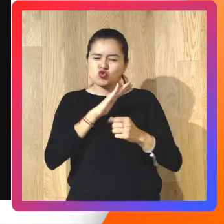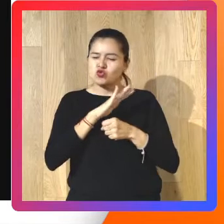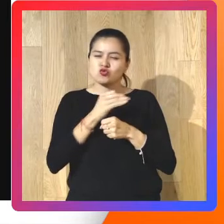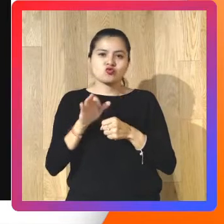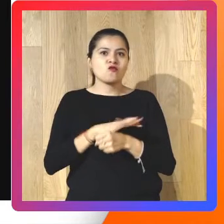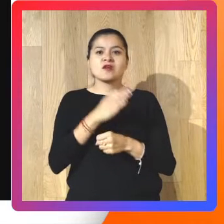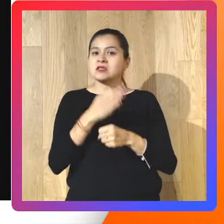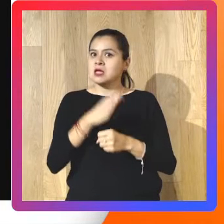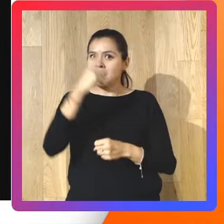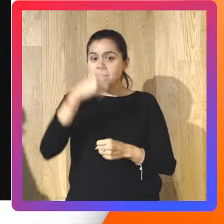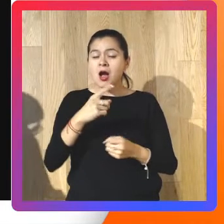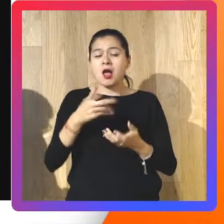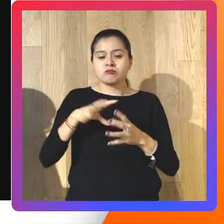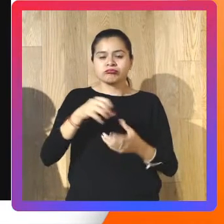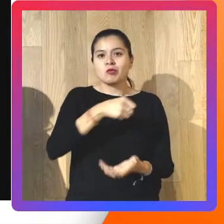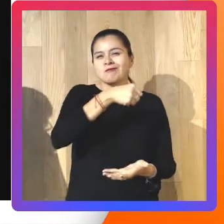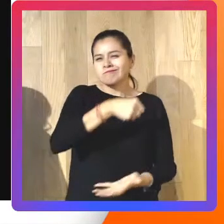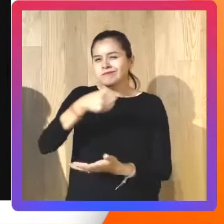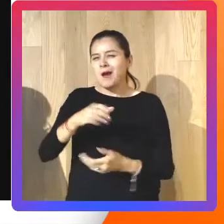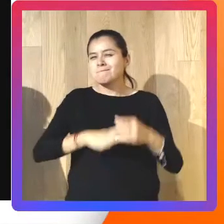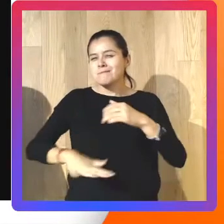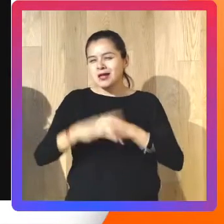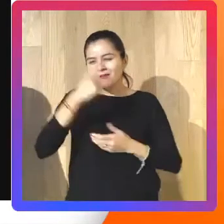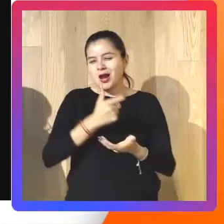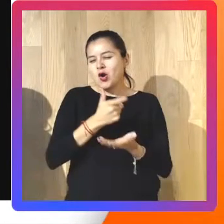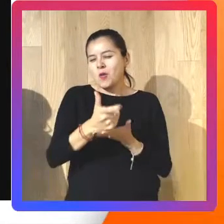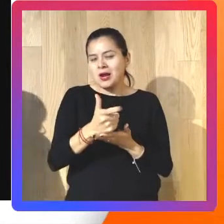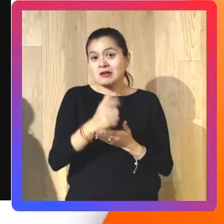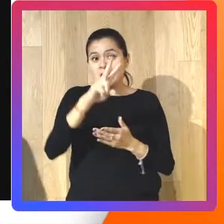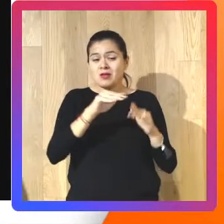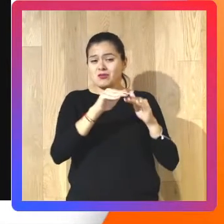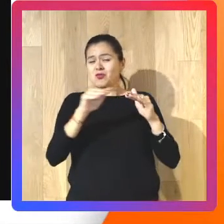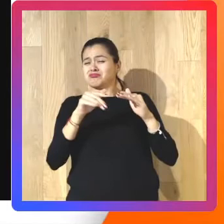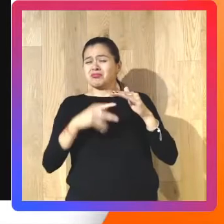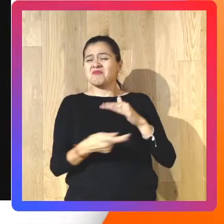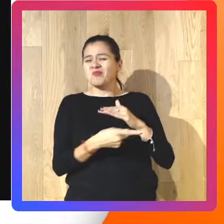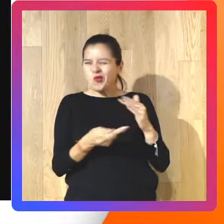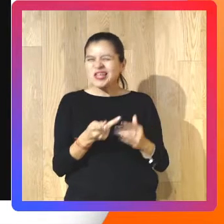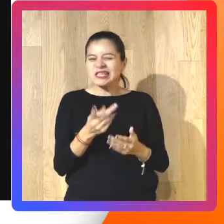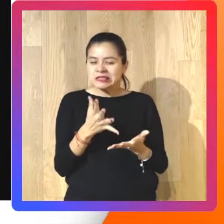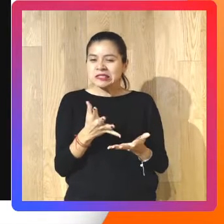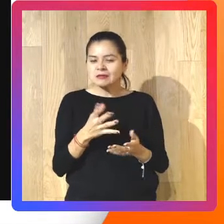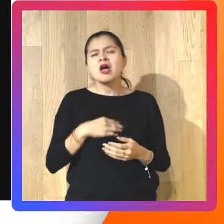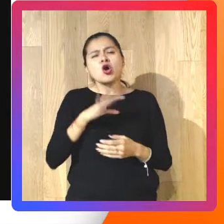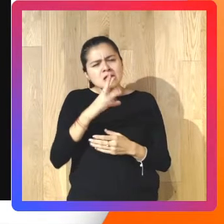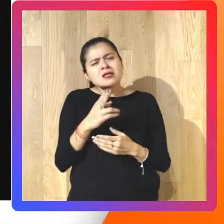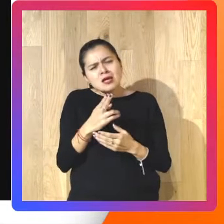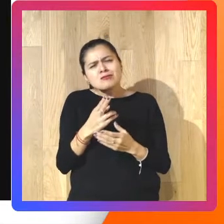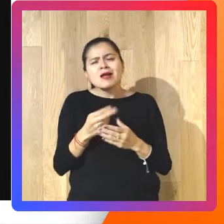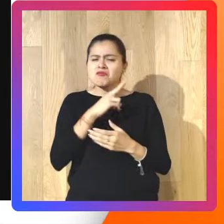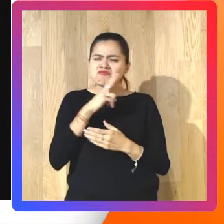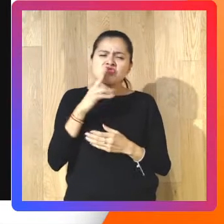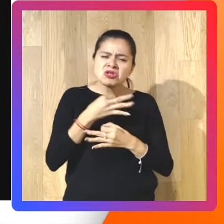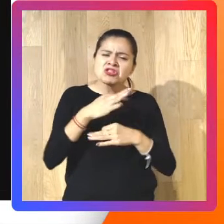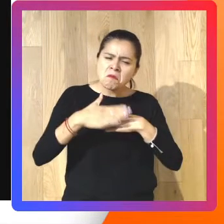adquirir la canasta básica, el umbral de pobreza que se mencionaba. Entonces, ciertamente es buena noticia que se haya reducido,